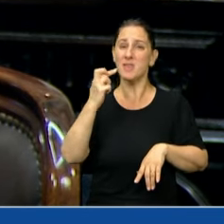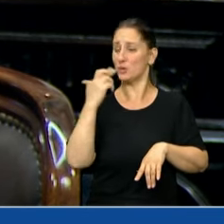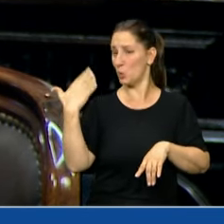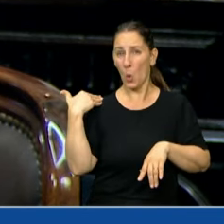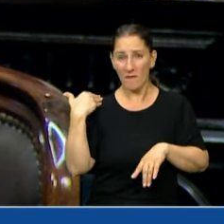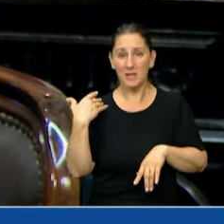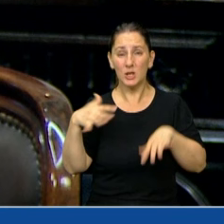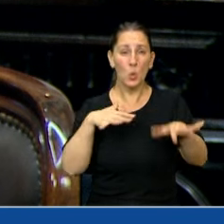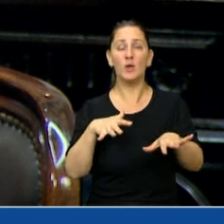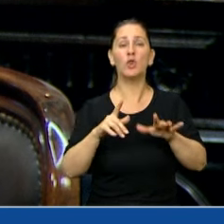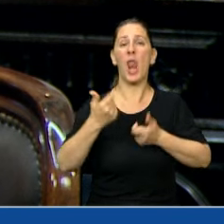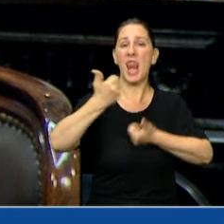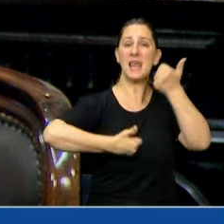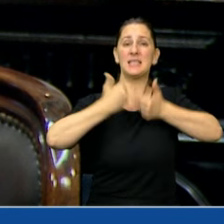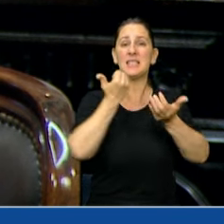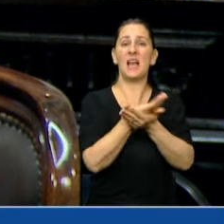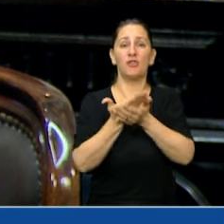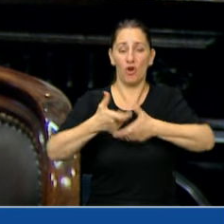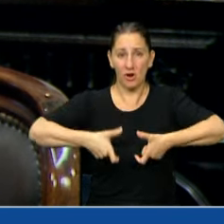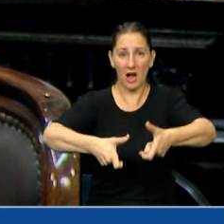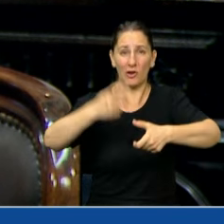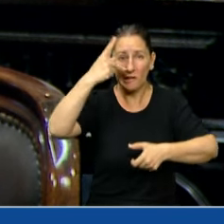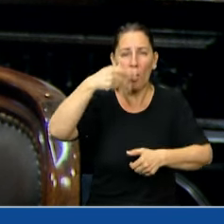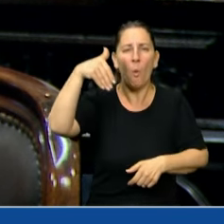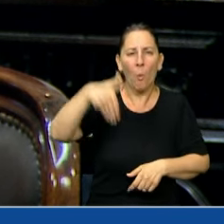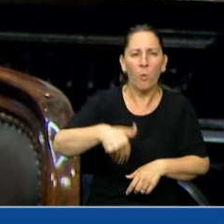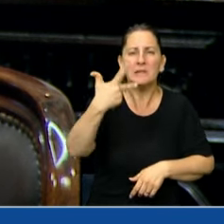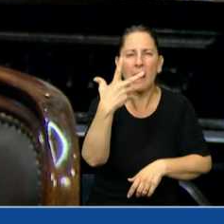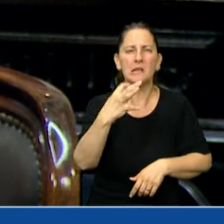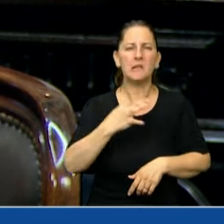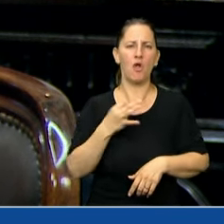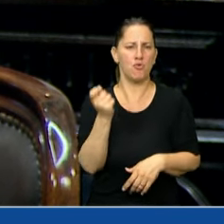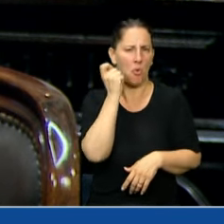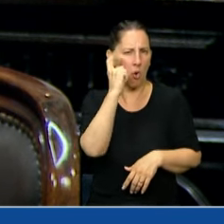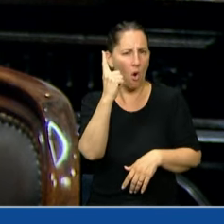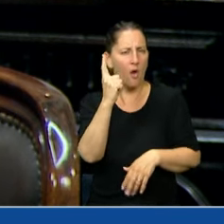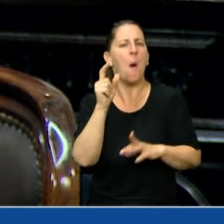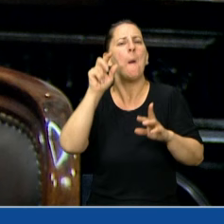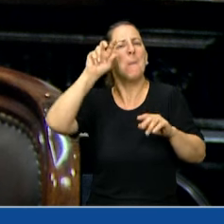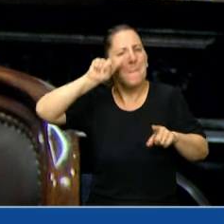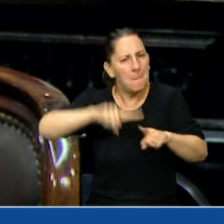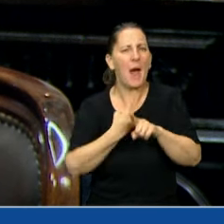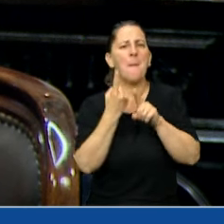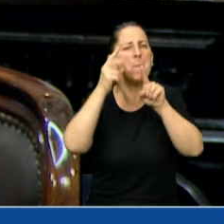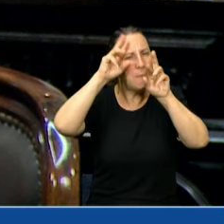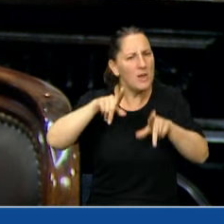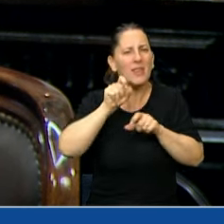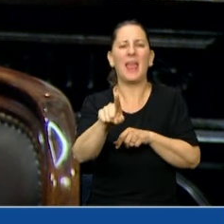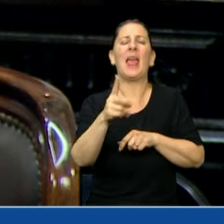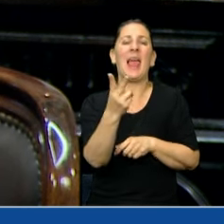licitar un un caño como es el el Néstor kisner y demoramos 3 años en poder hacerlo la política energética no puede ser que que esté